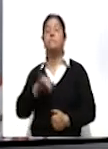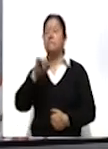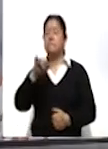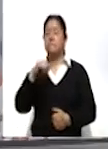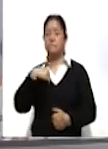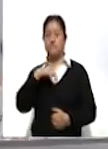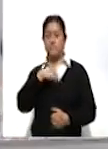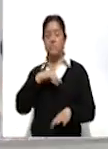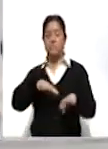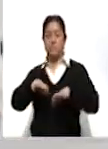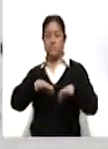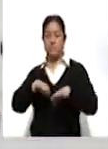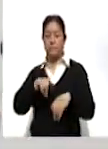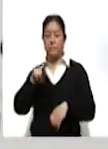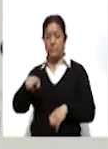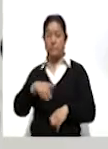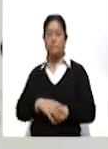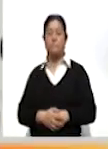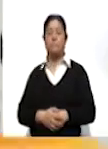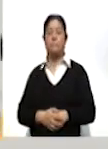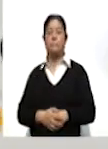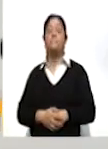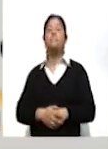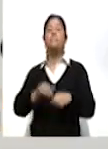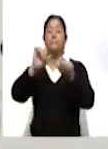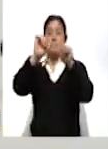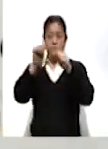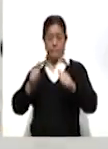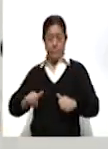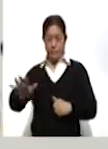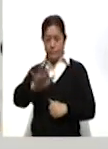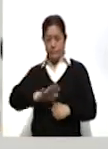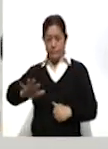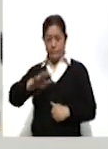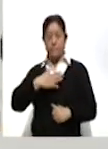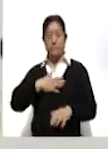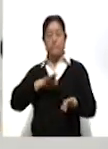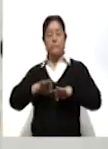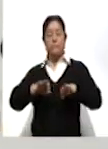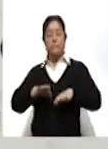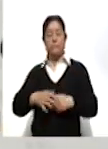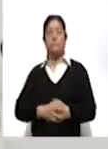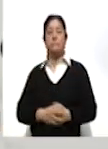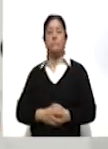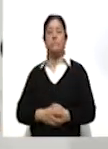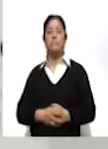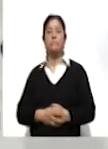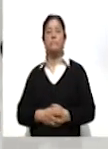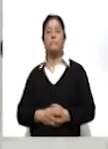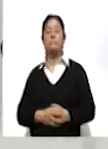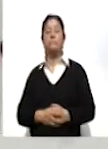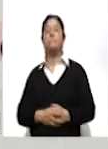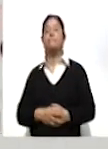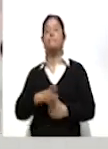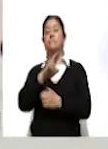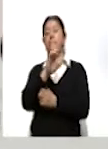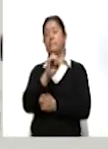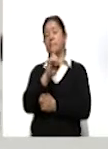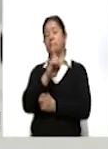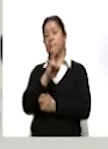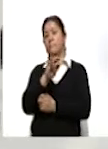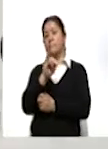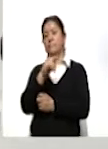nosotros trabajamos ahí en el semillero de Artes Escénicas. Nos tocó trabajar con Iliana Felipe y Jesús Rodríguez.